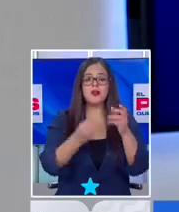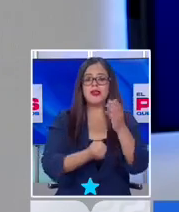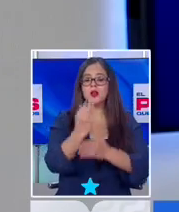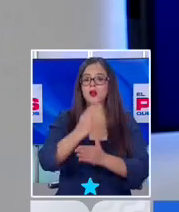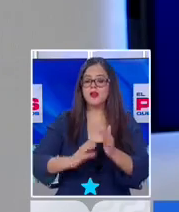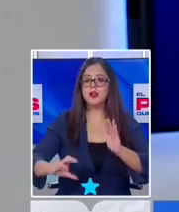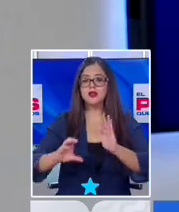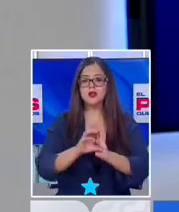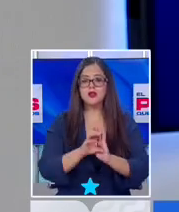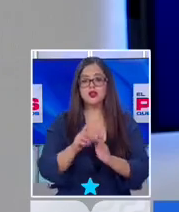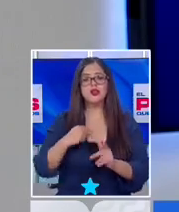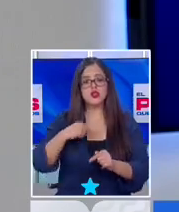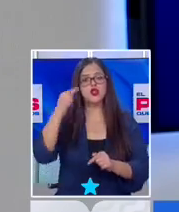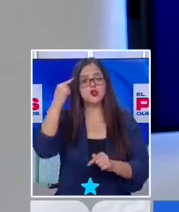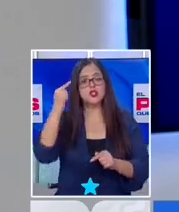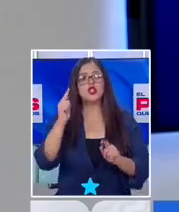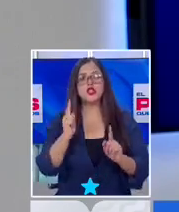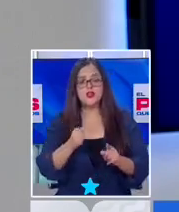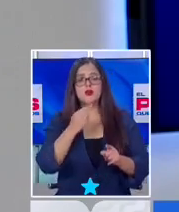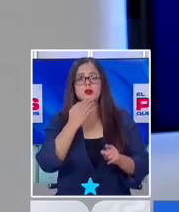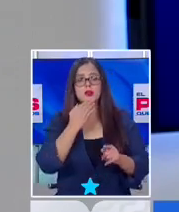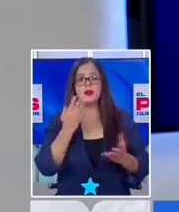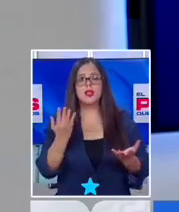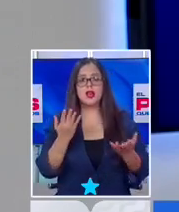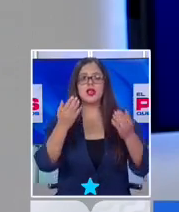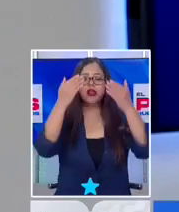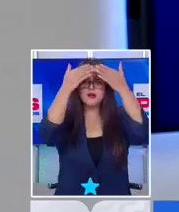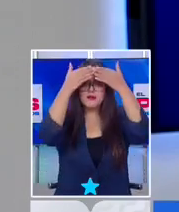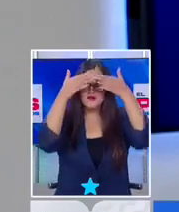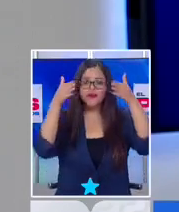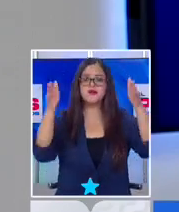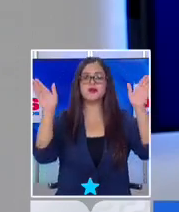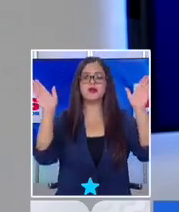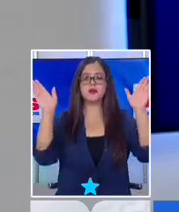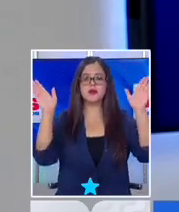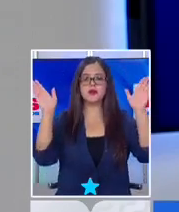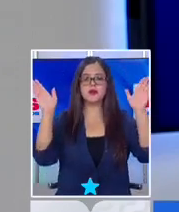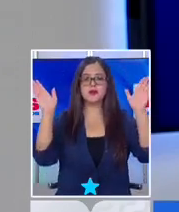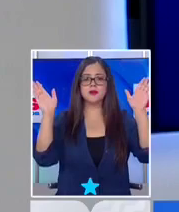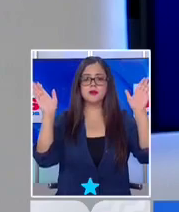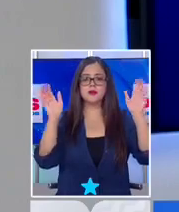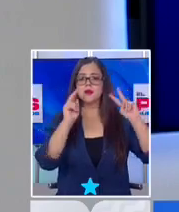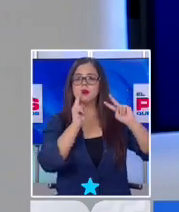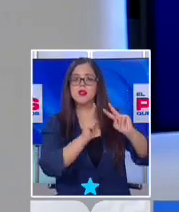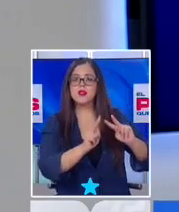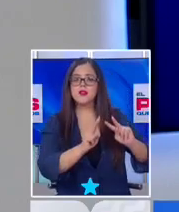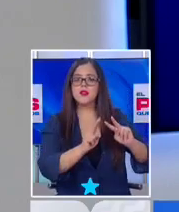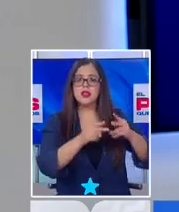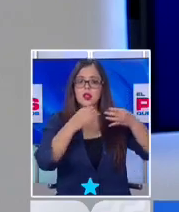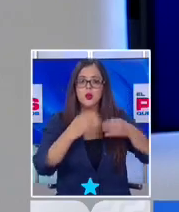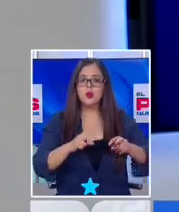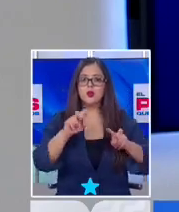nueva constitución yo creo que tenemos que también poder ampliar un poco en la mirada ver que nuestro momento de elección fue